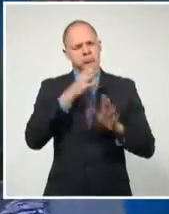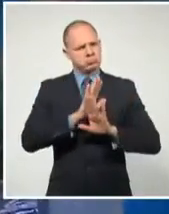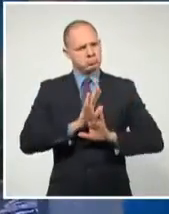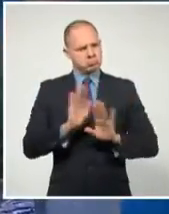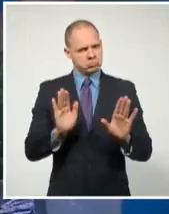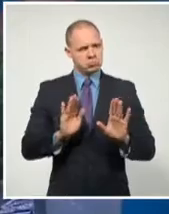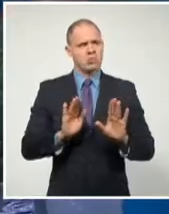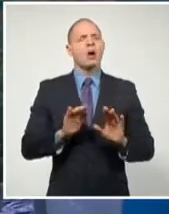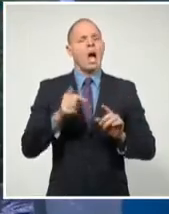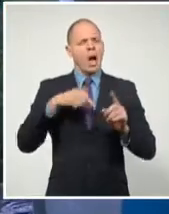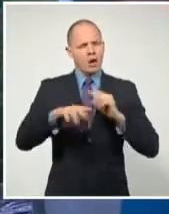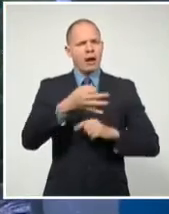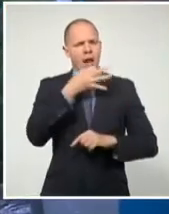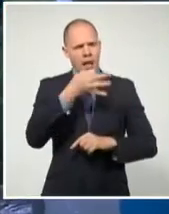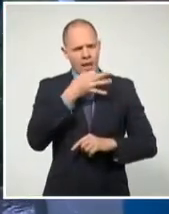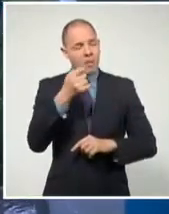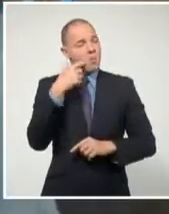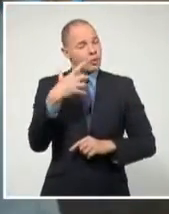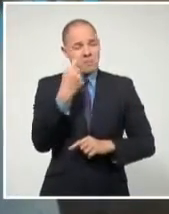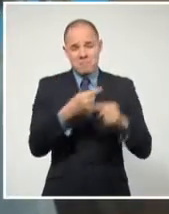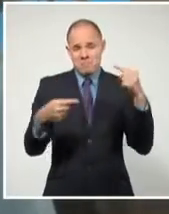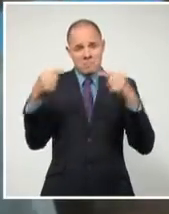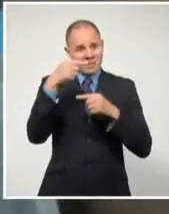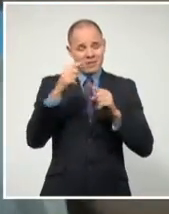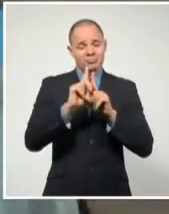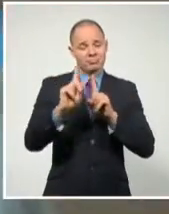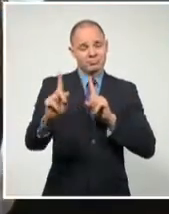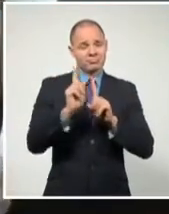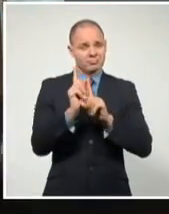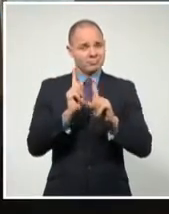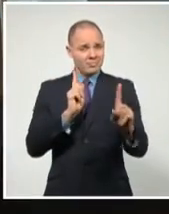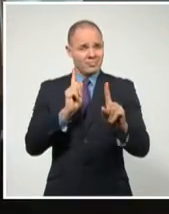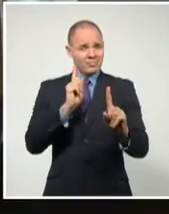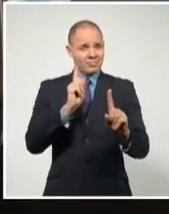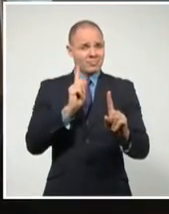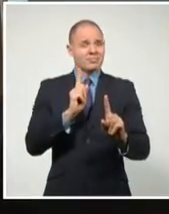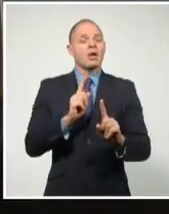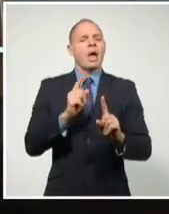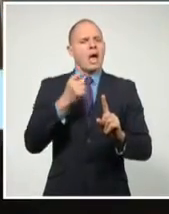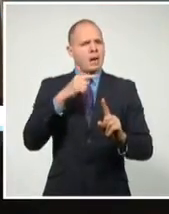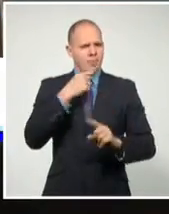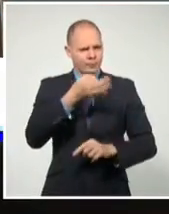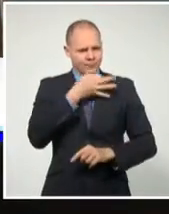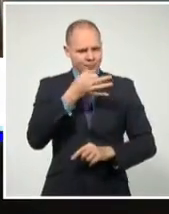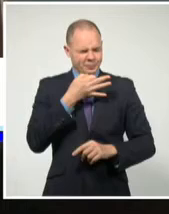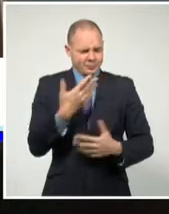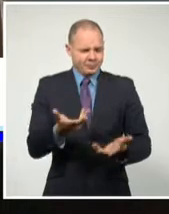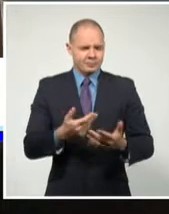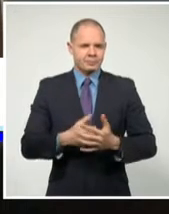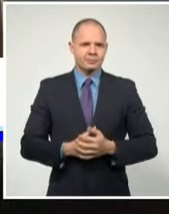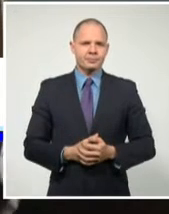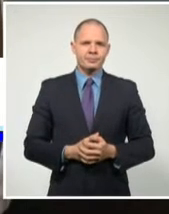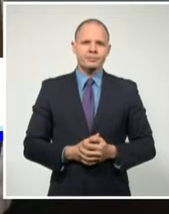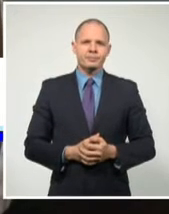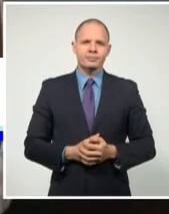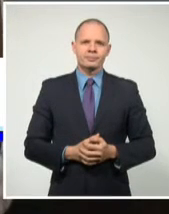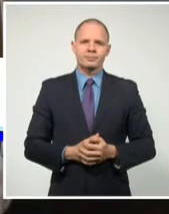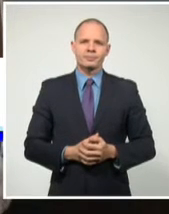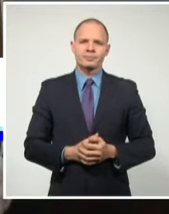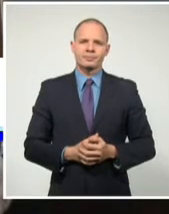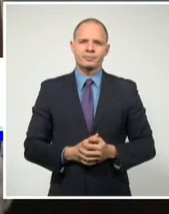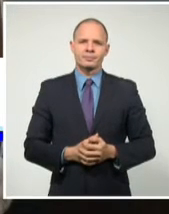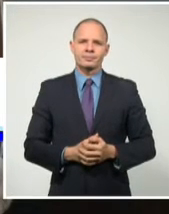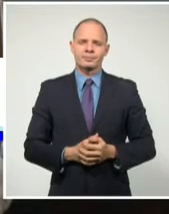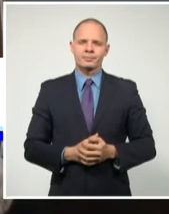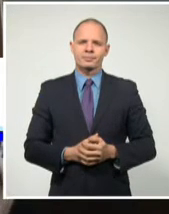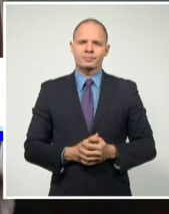cuenta siempre el distanciamiento social y las medidas de higiene. Se estima que el país pueda iniciar la